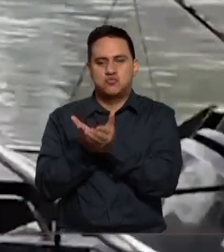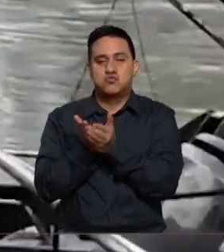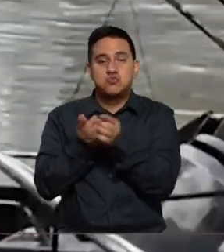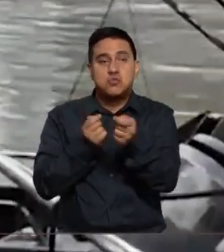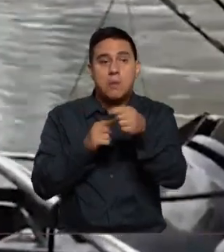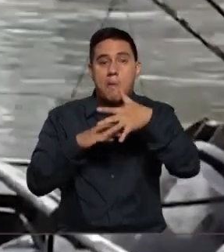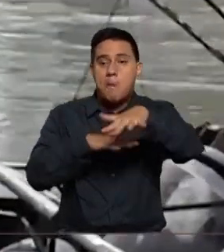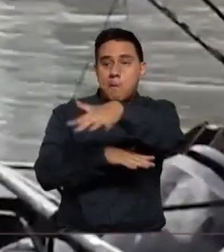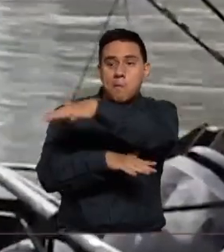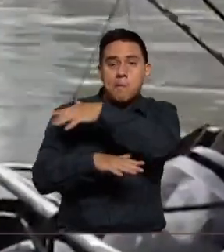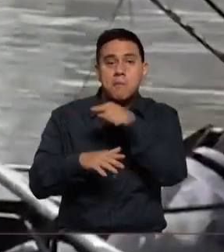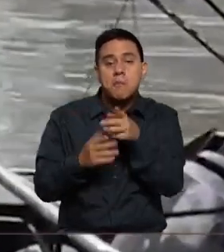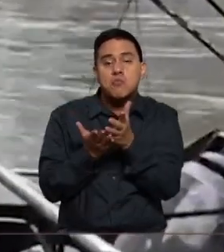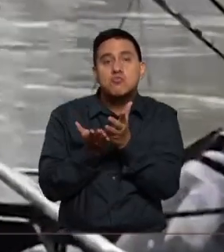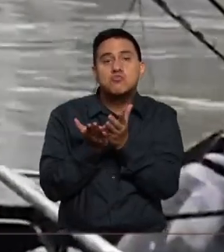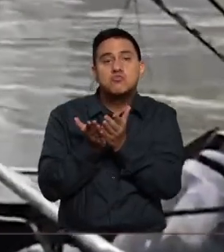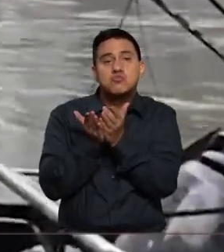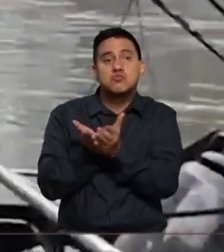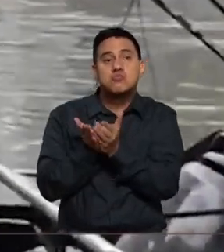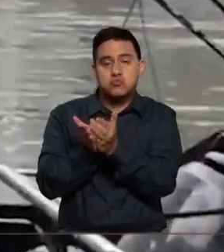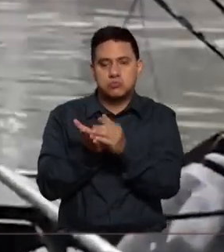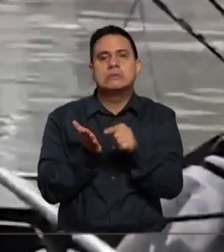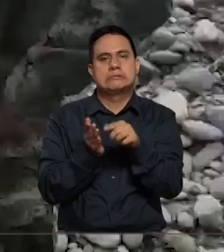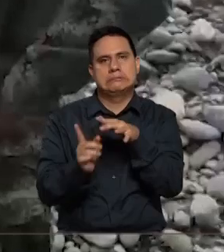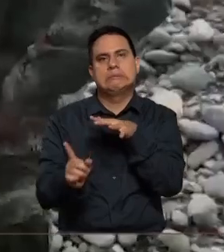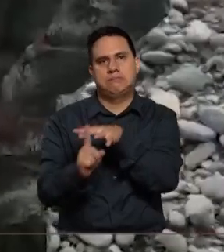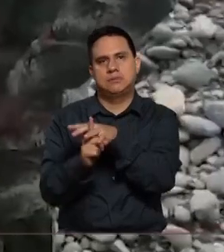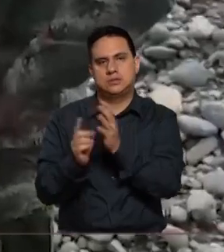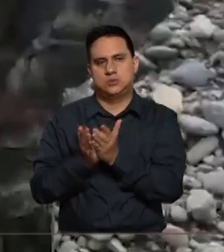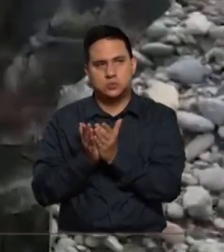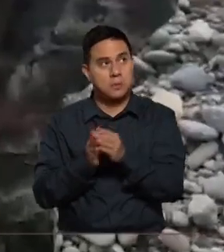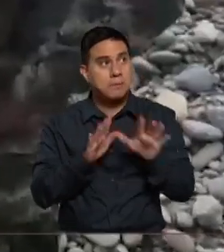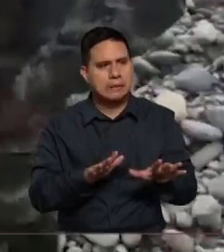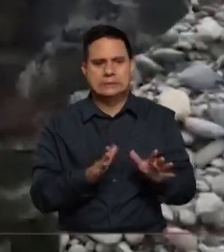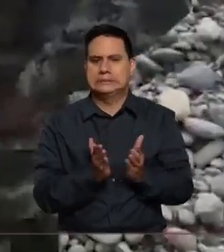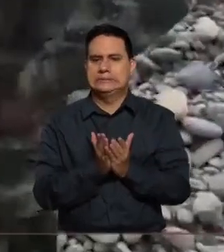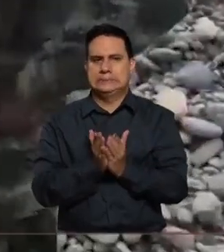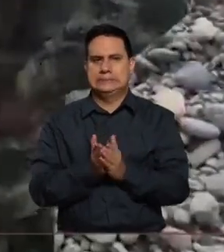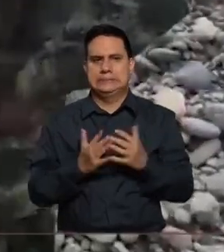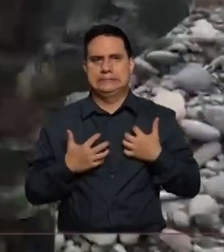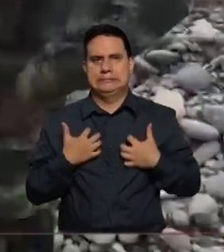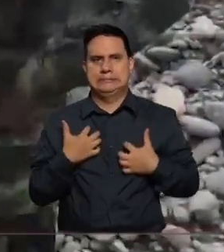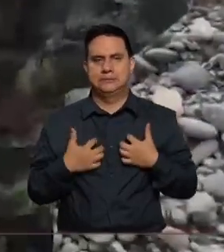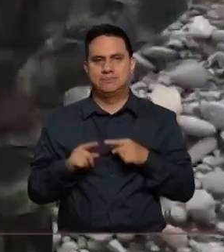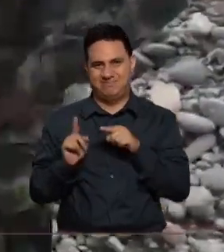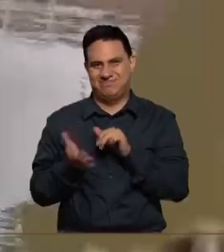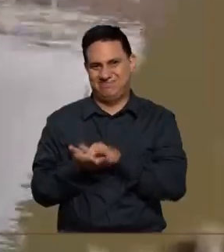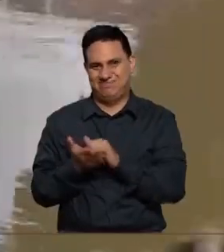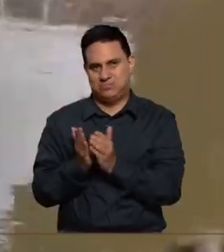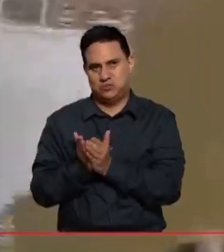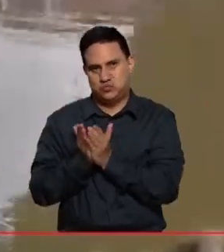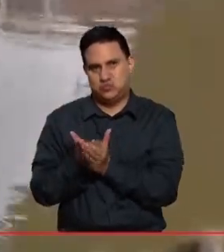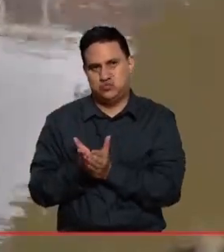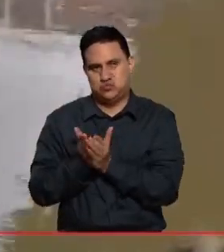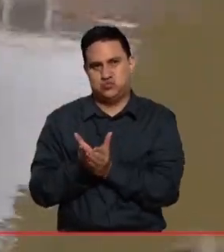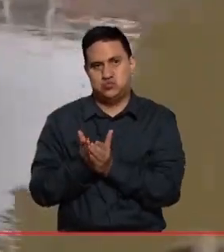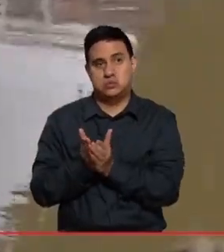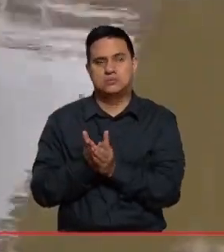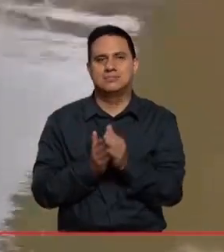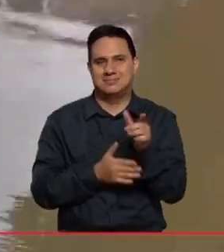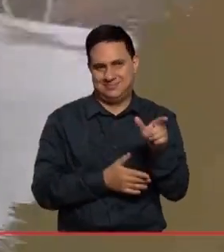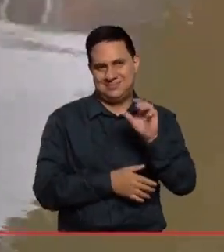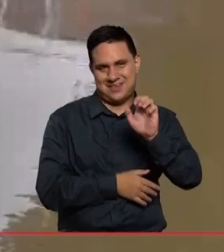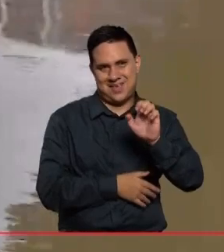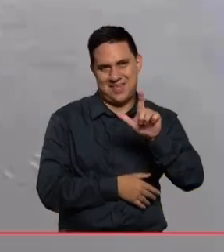habitantes de estos 4 municipios estuvieron afectados en estos 4 días por parte de esta restricción del ELN,